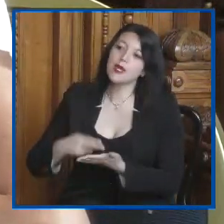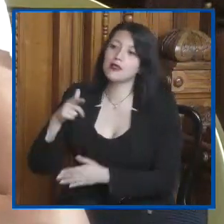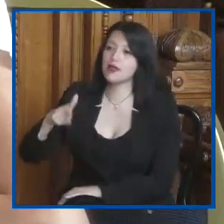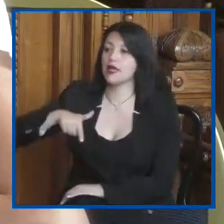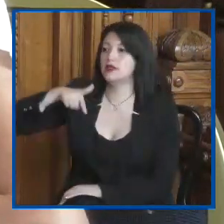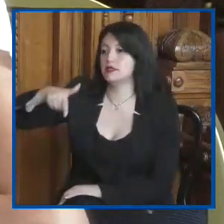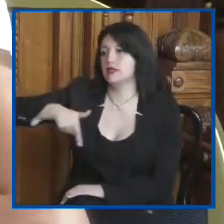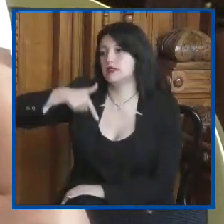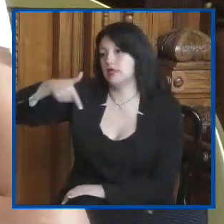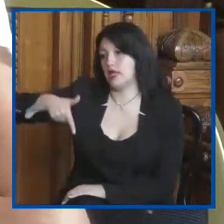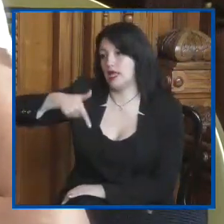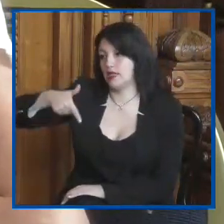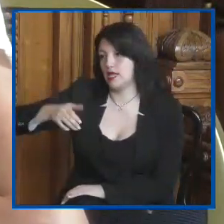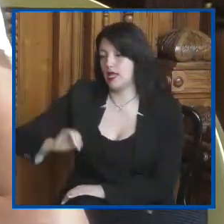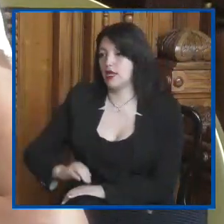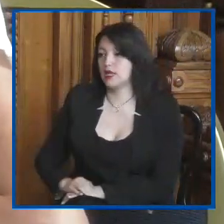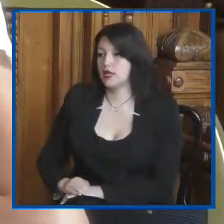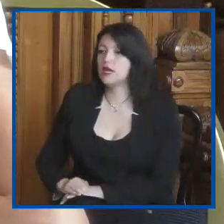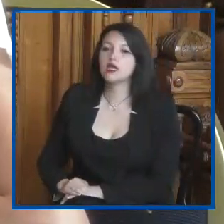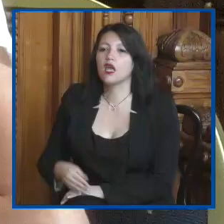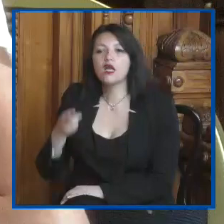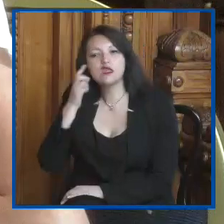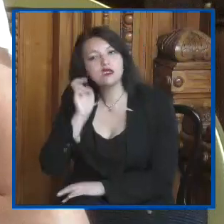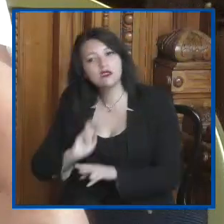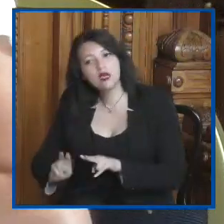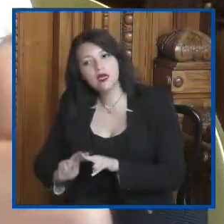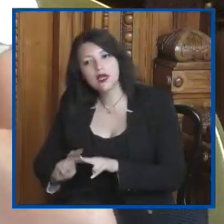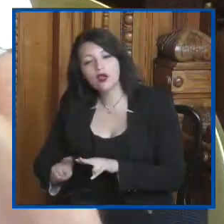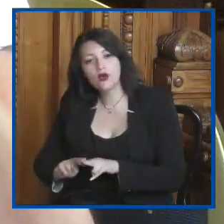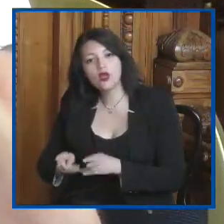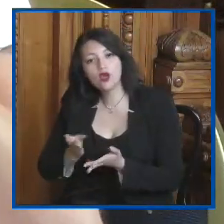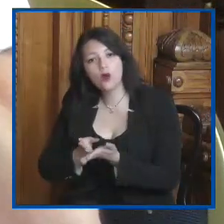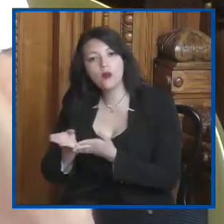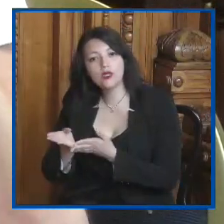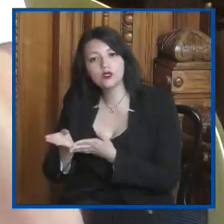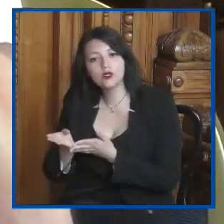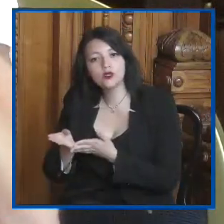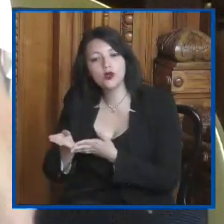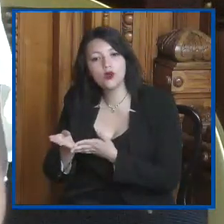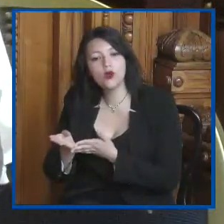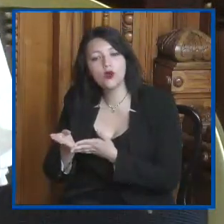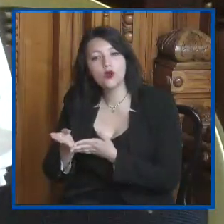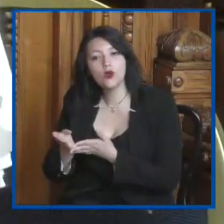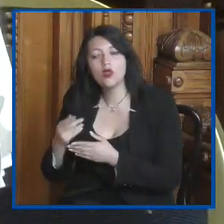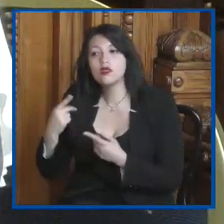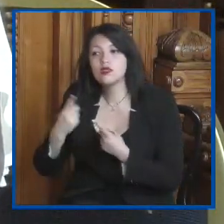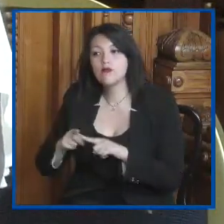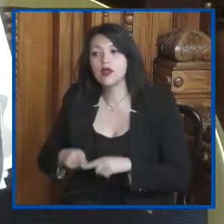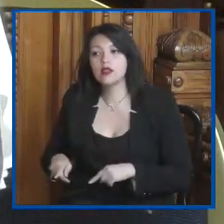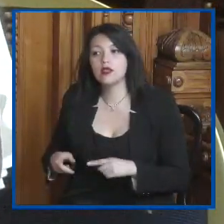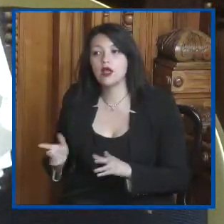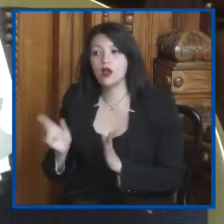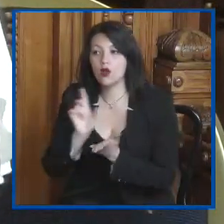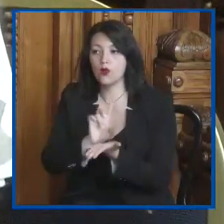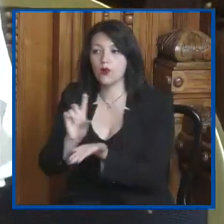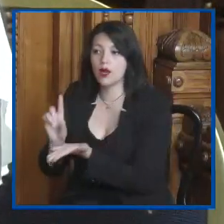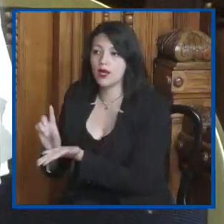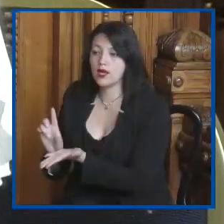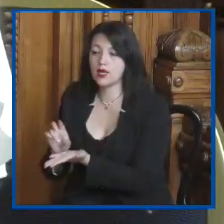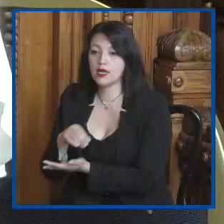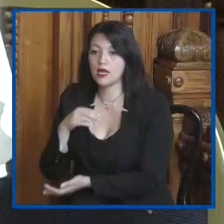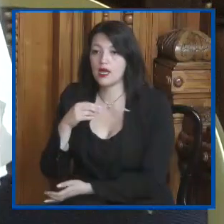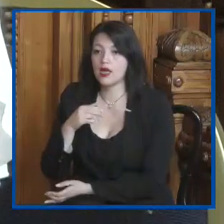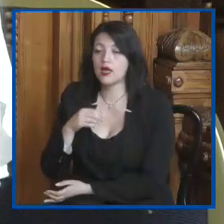la Red Nacional, que se creó y empezó como a albergar a los distintos lugares que